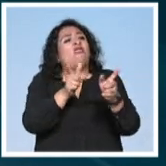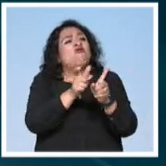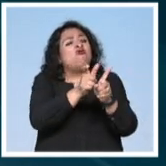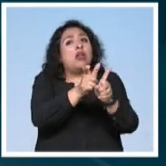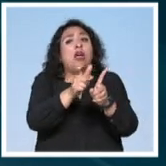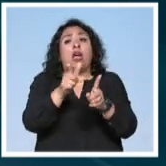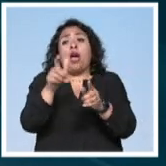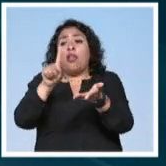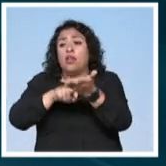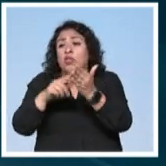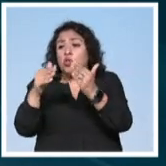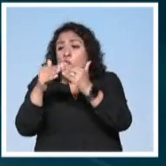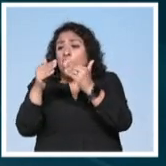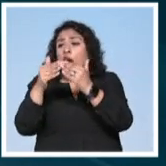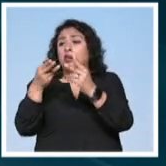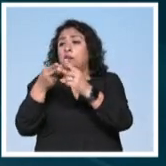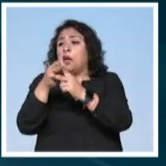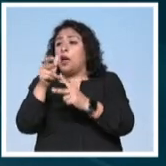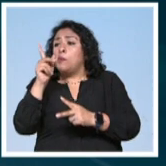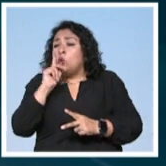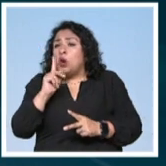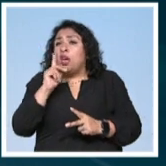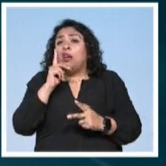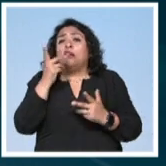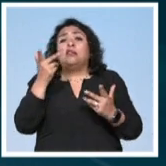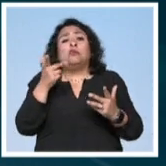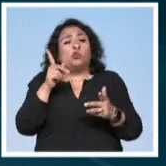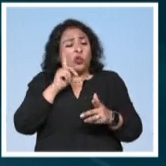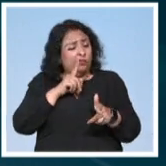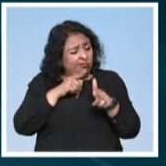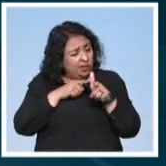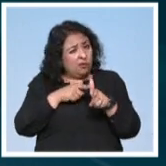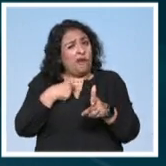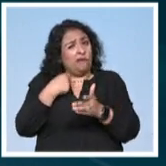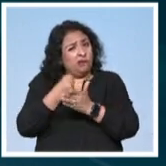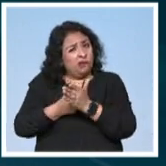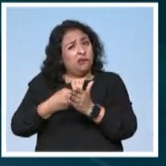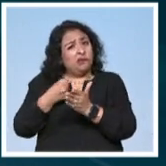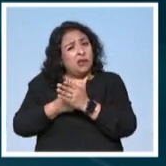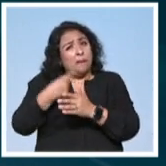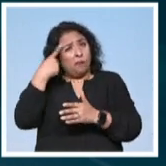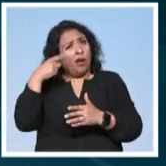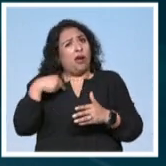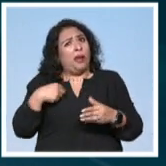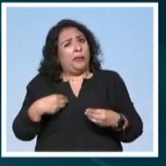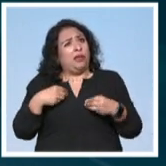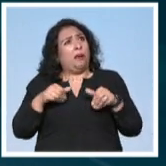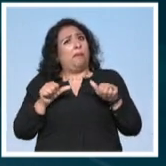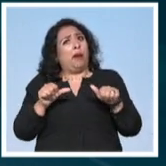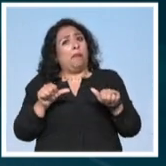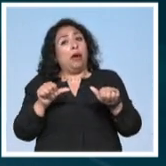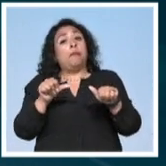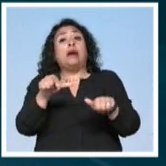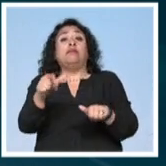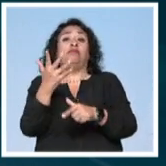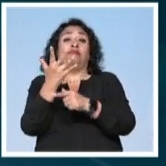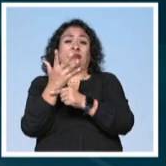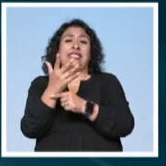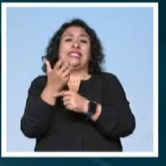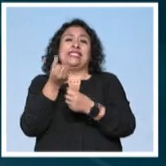violencia doméstica y en los feminicidios, y las mujeres continuamos luchando por sobrevivir. De acuerdo con la Secretaría de Seguridad y